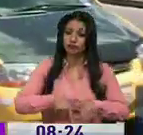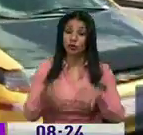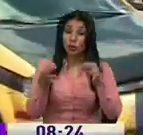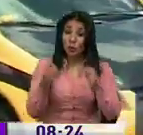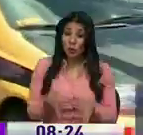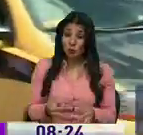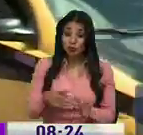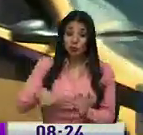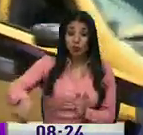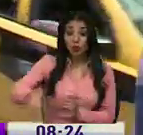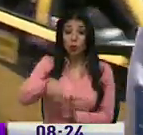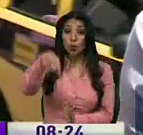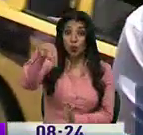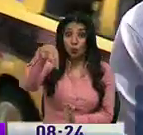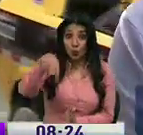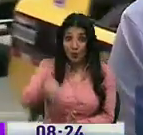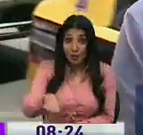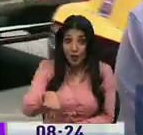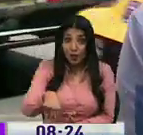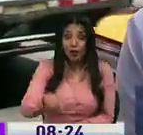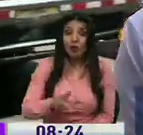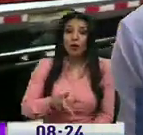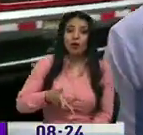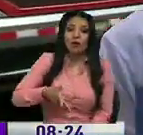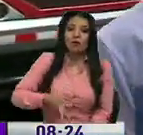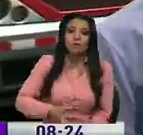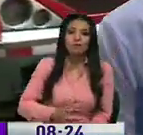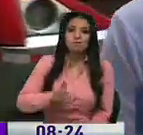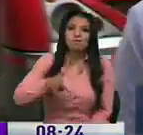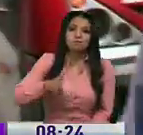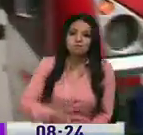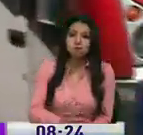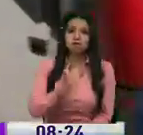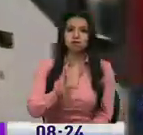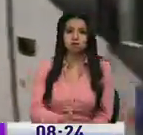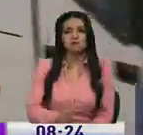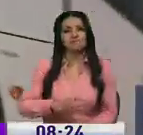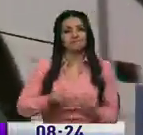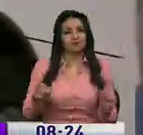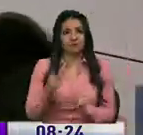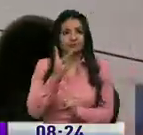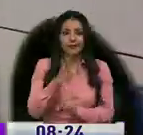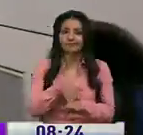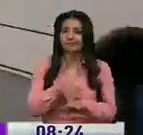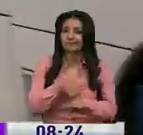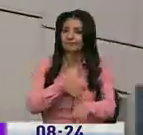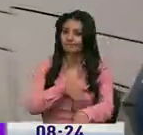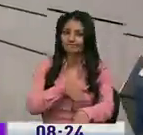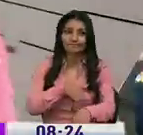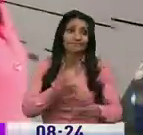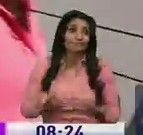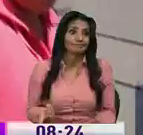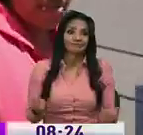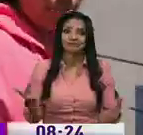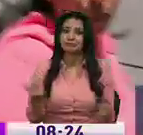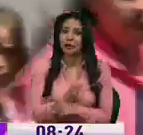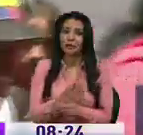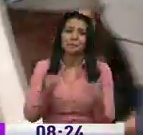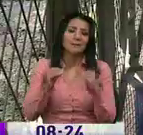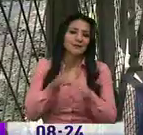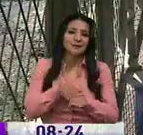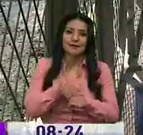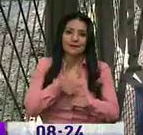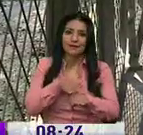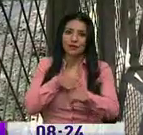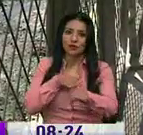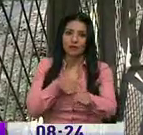existe lamentablemente un bache o una afectación como la que nosotros podemos estar viendo, genera muchísimo más tráfico.